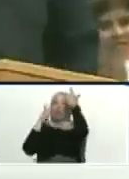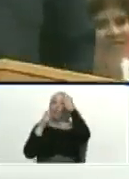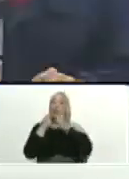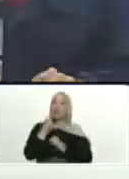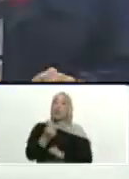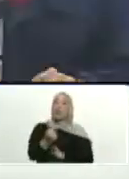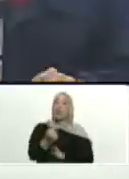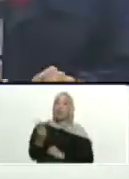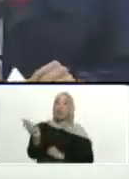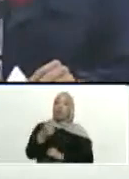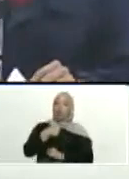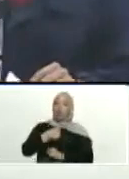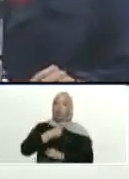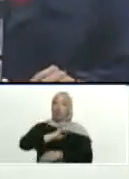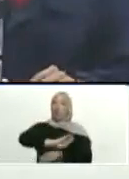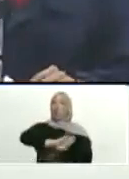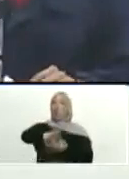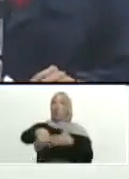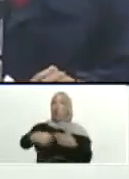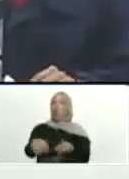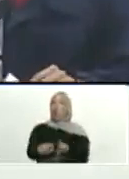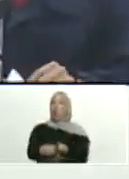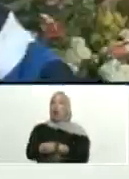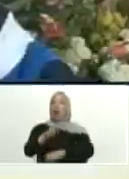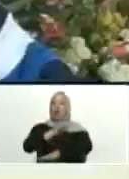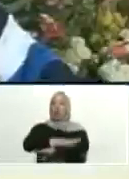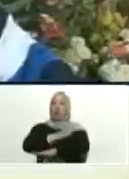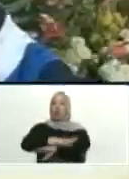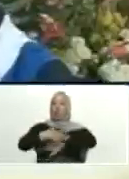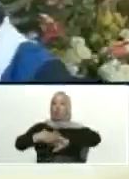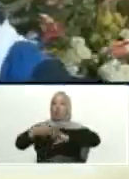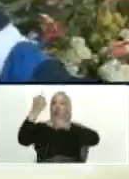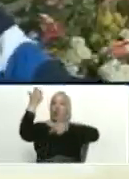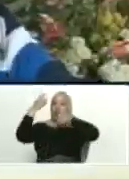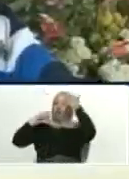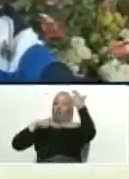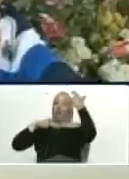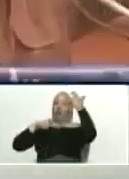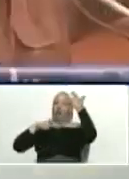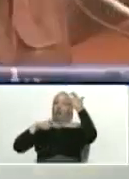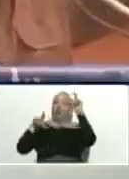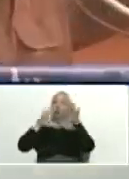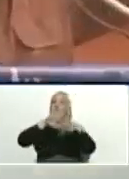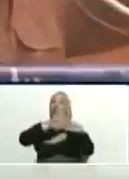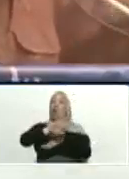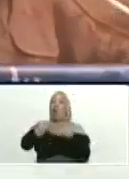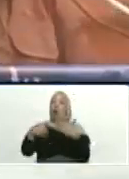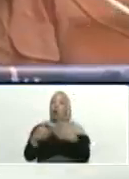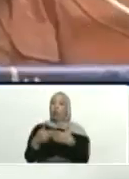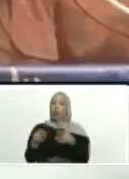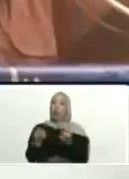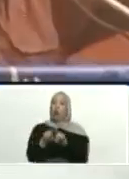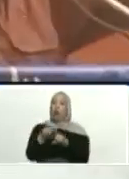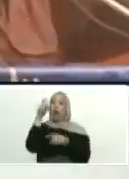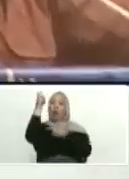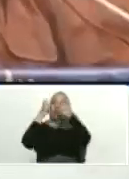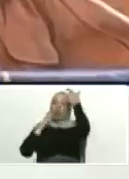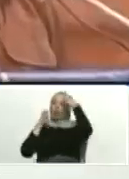Chávez no soy yo Chávez eres tú Rubén Sabes Eres tú Casandra Chávez Somos todos